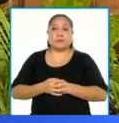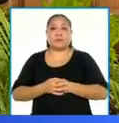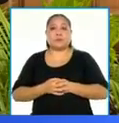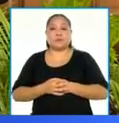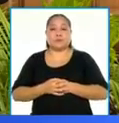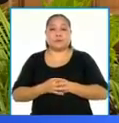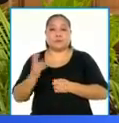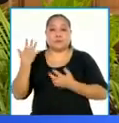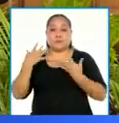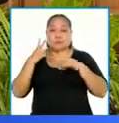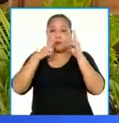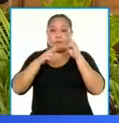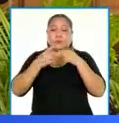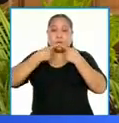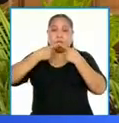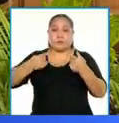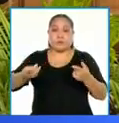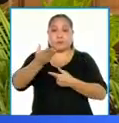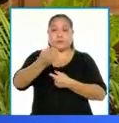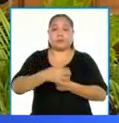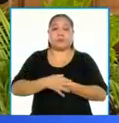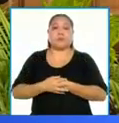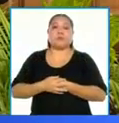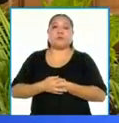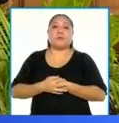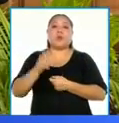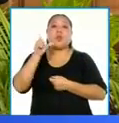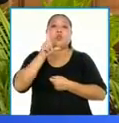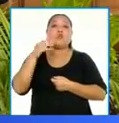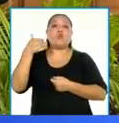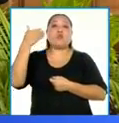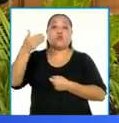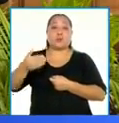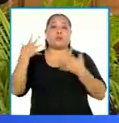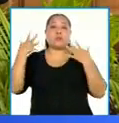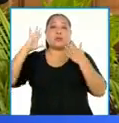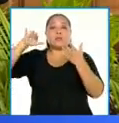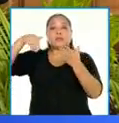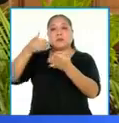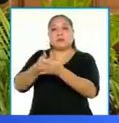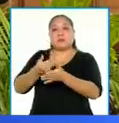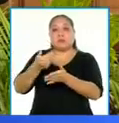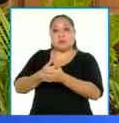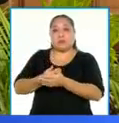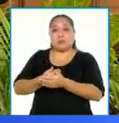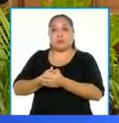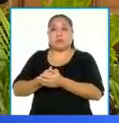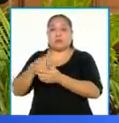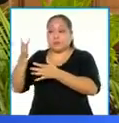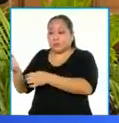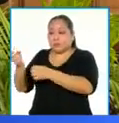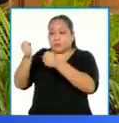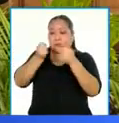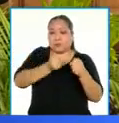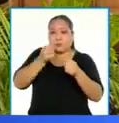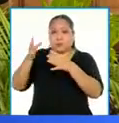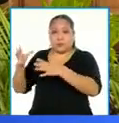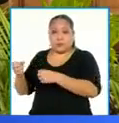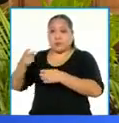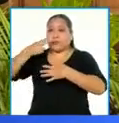estamos en condiciones de anunciar que a partir del lunes están llegando las importaciones que se está